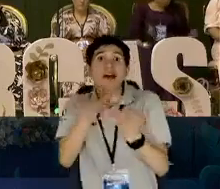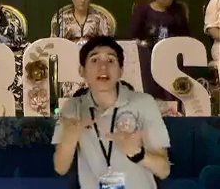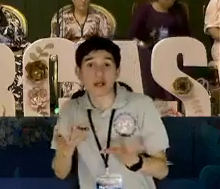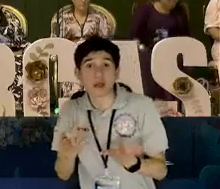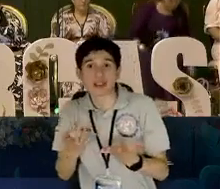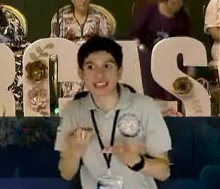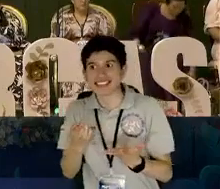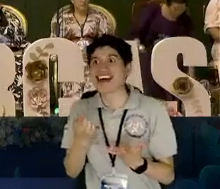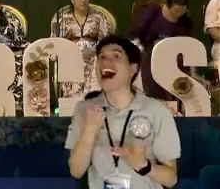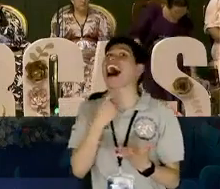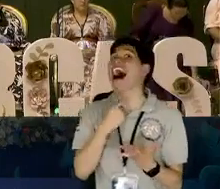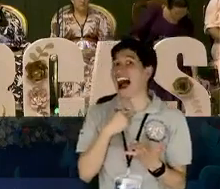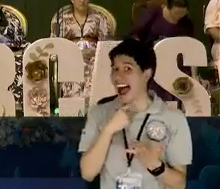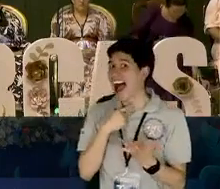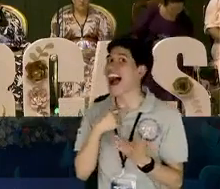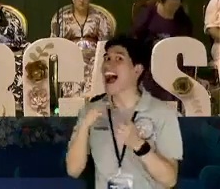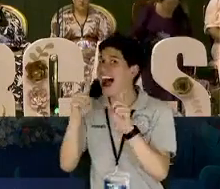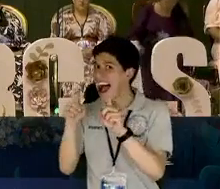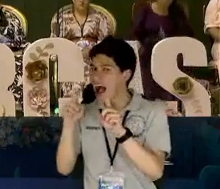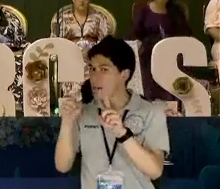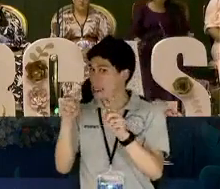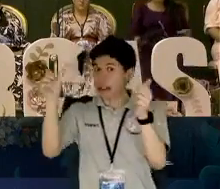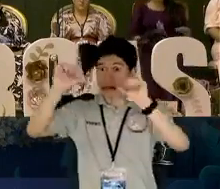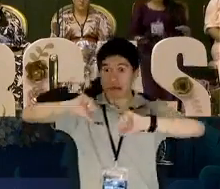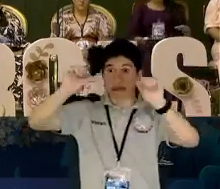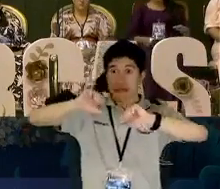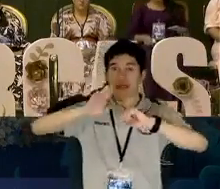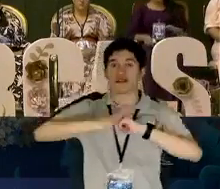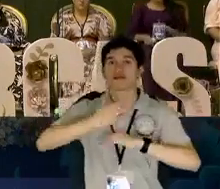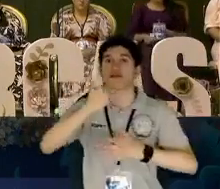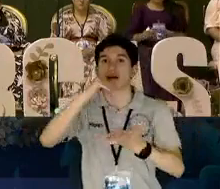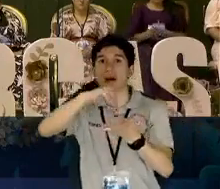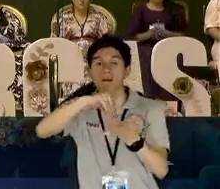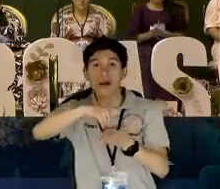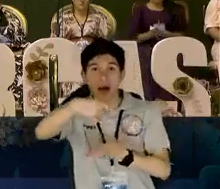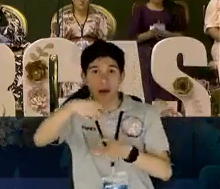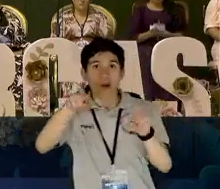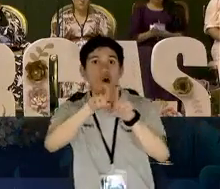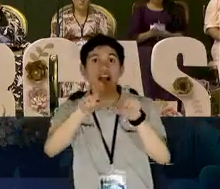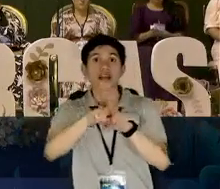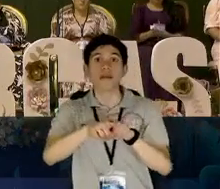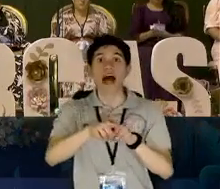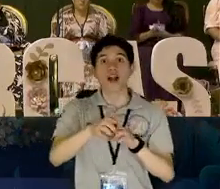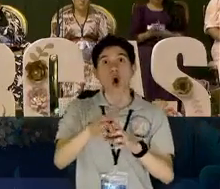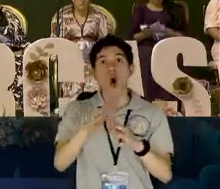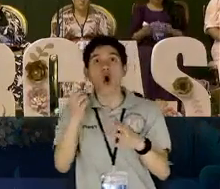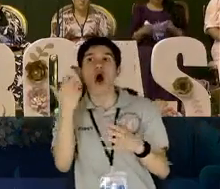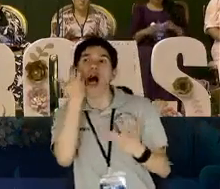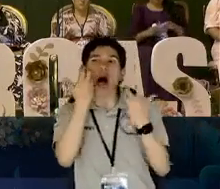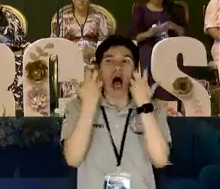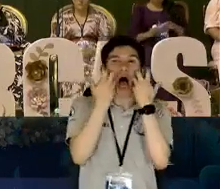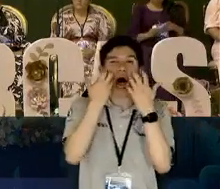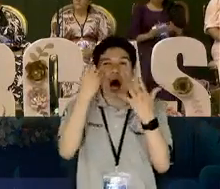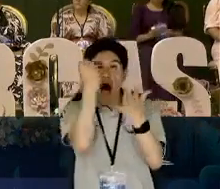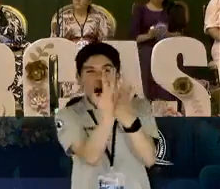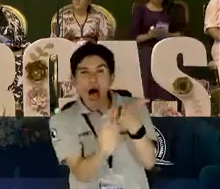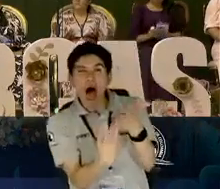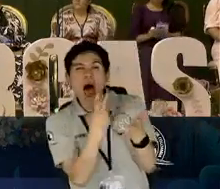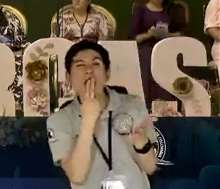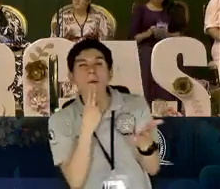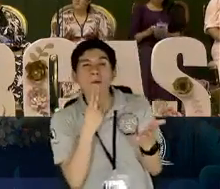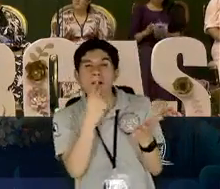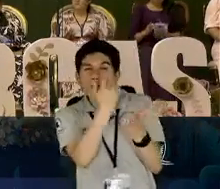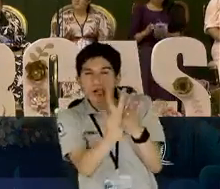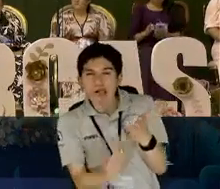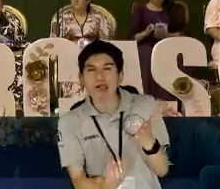son buenas. Y el hermano o la hermana que sufre de diabetes, el dulce es delicioso, pero no lo puede consumir,